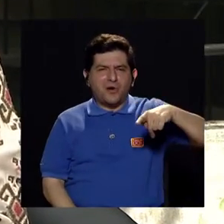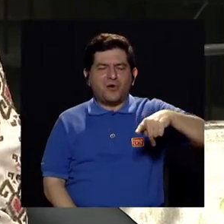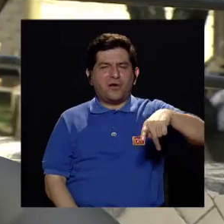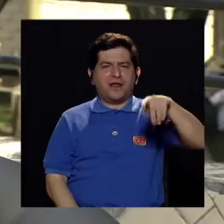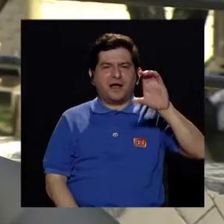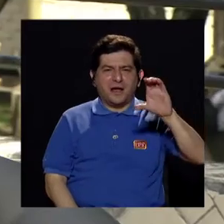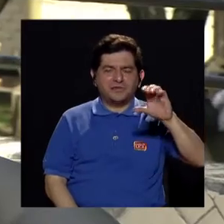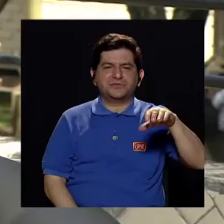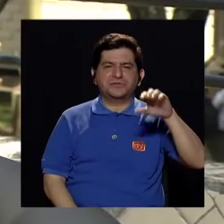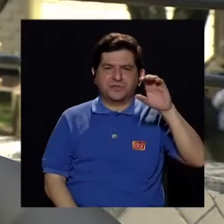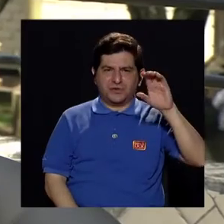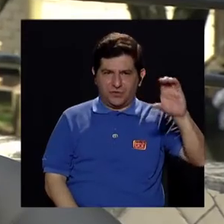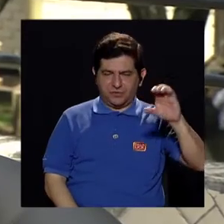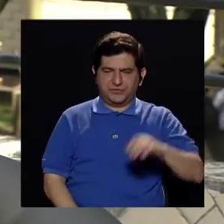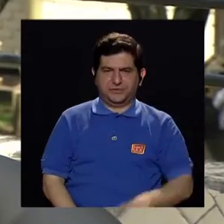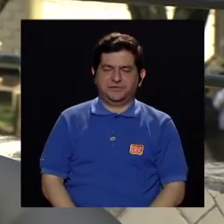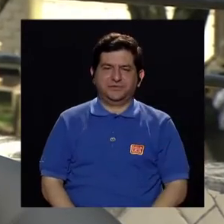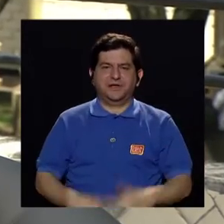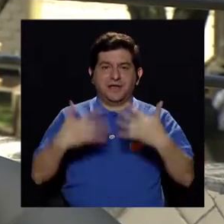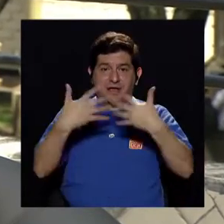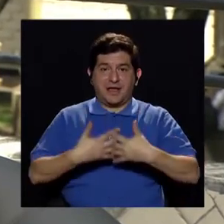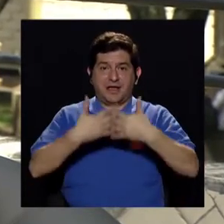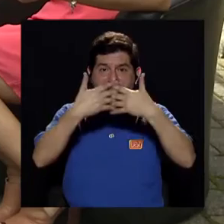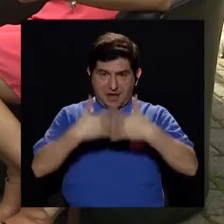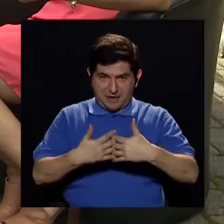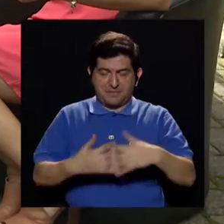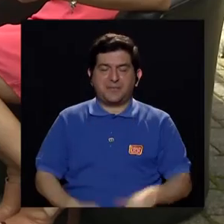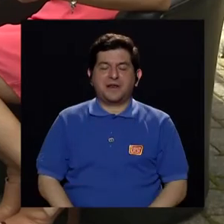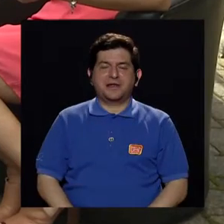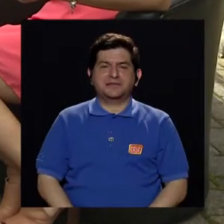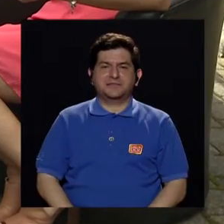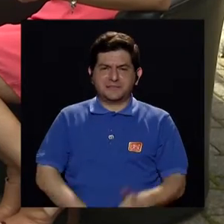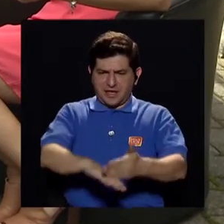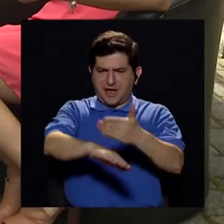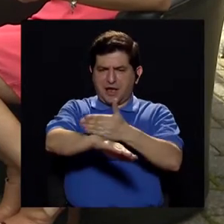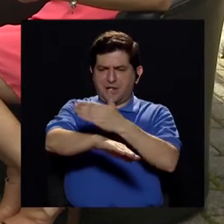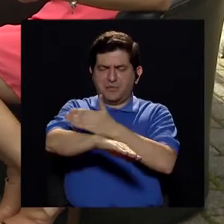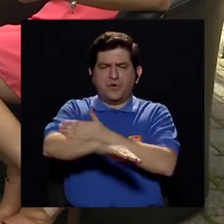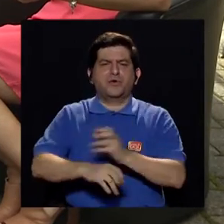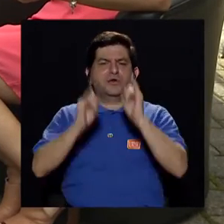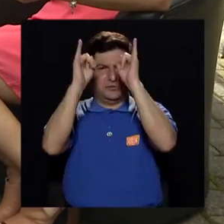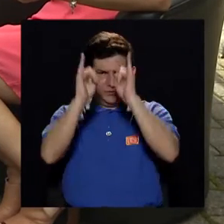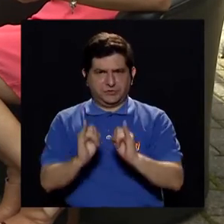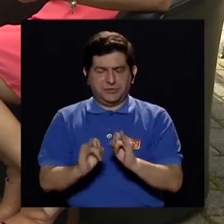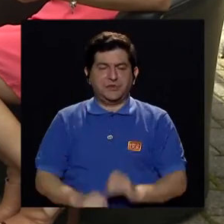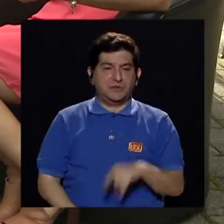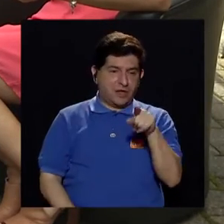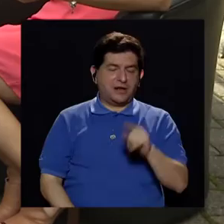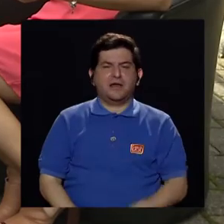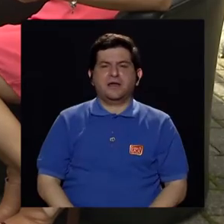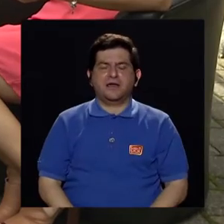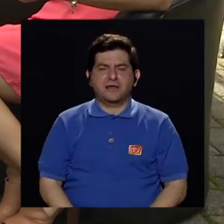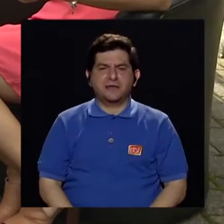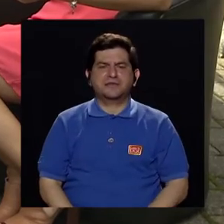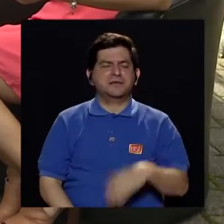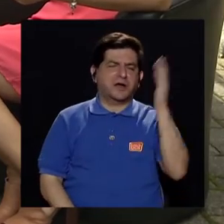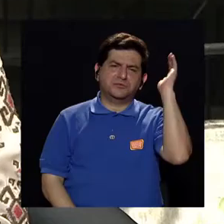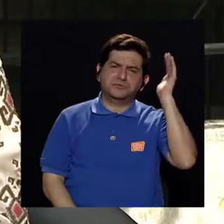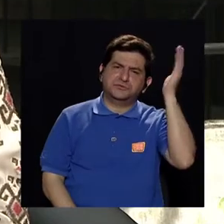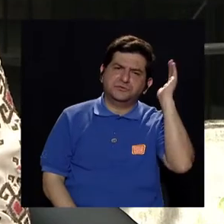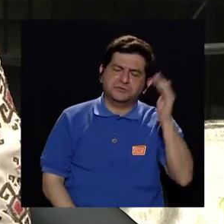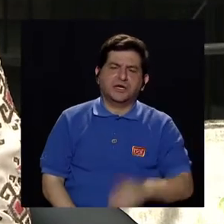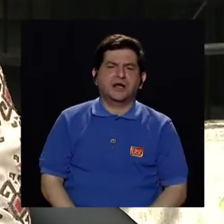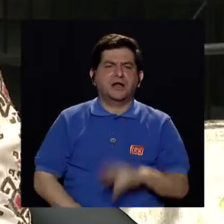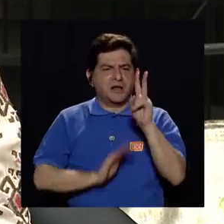llama. Coaching. Y una empresa dedicada al crecimiento y al desarrollo del individuo. Y Paola se ha desempeñado dando charlas